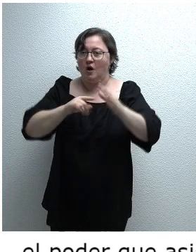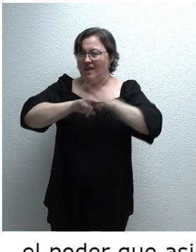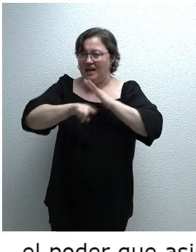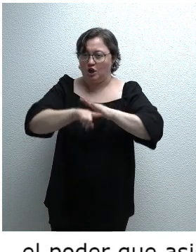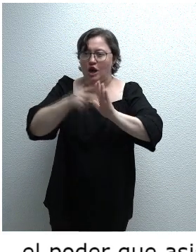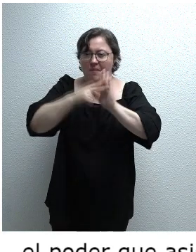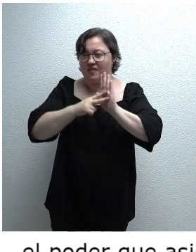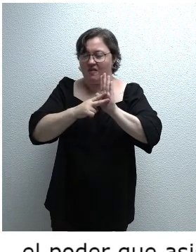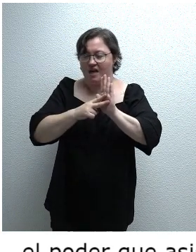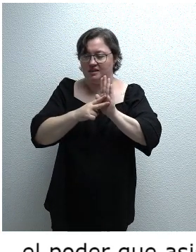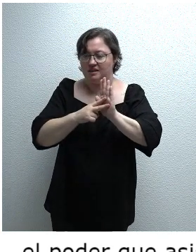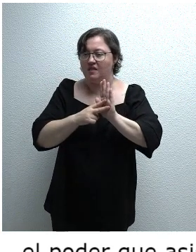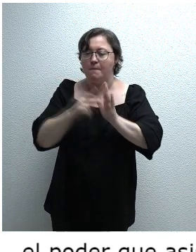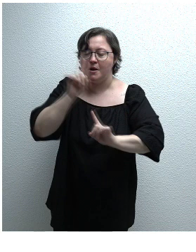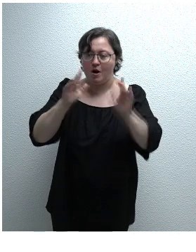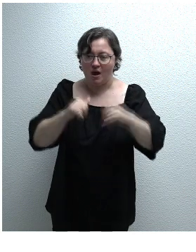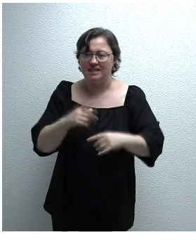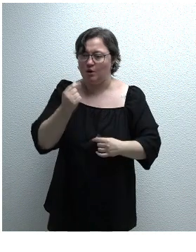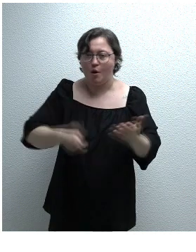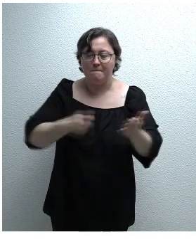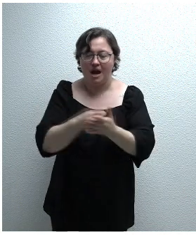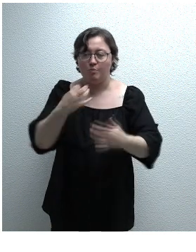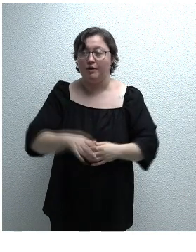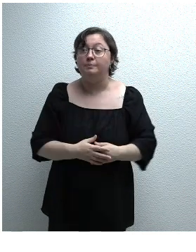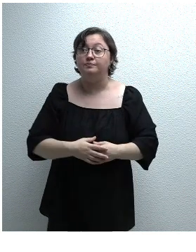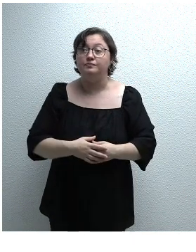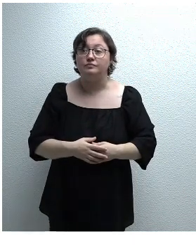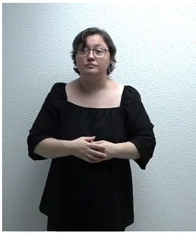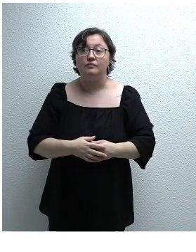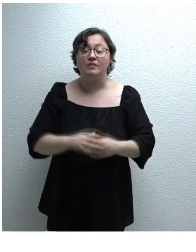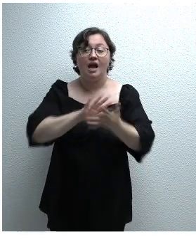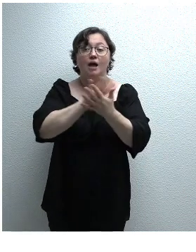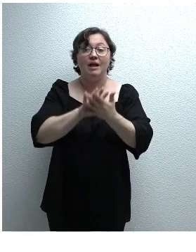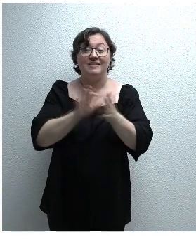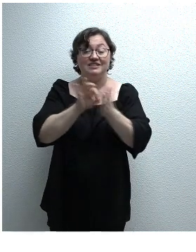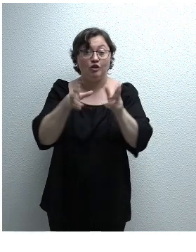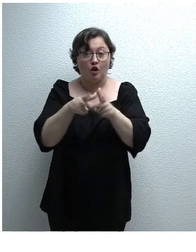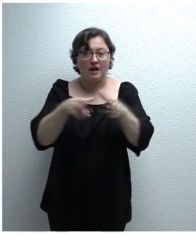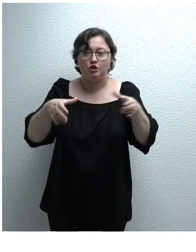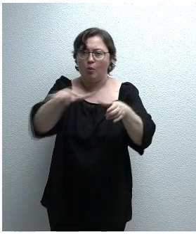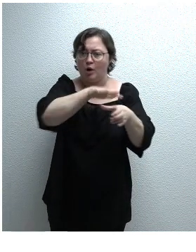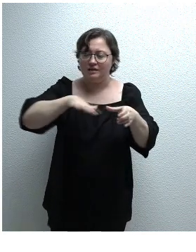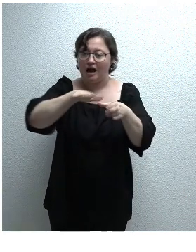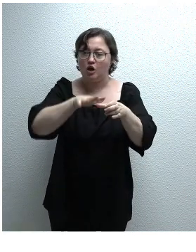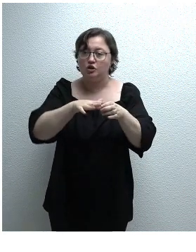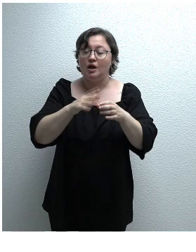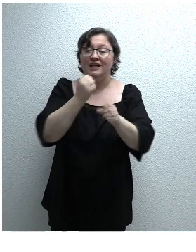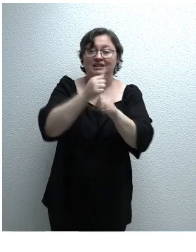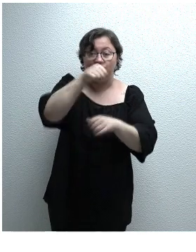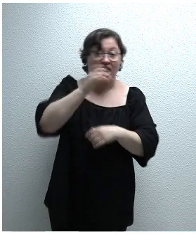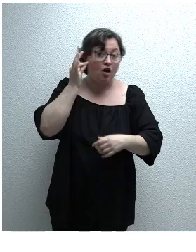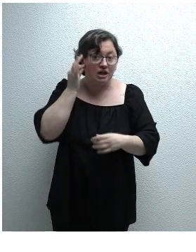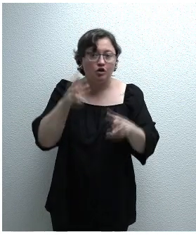de medidas. De acuerdo. Intervención de profesionales. Antonio Yáñez. Desde los servicios sociales comunitarios, ¿cómo pueden las